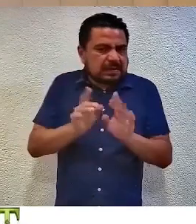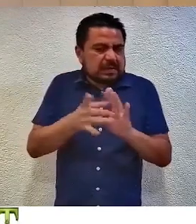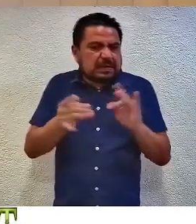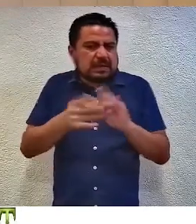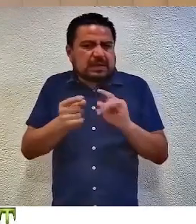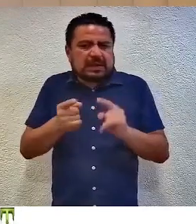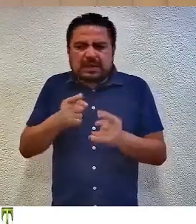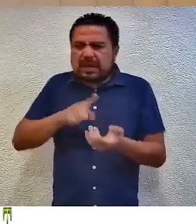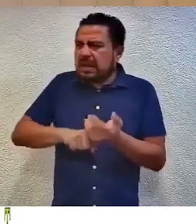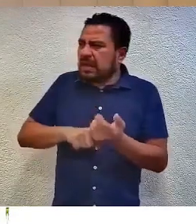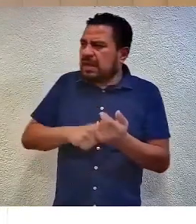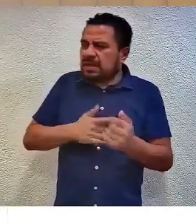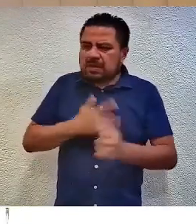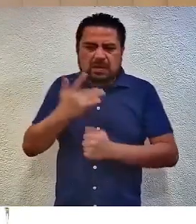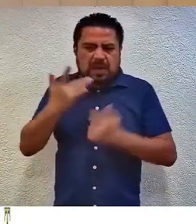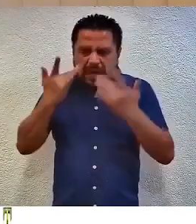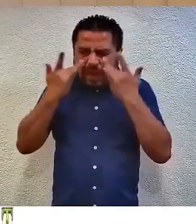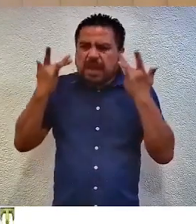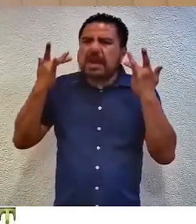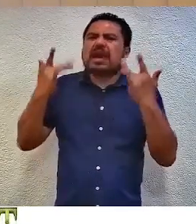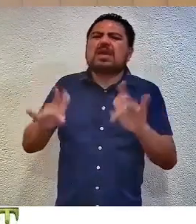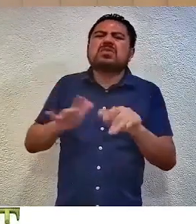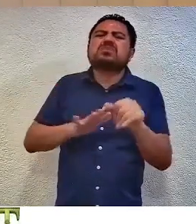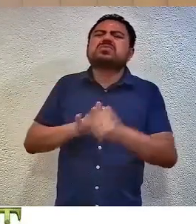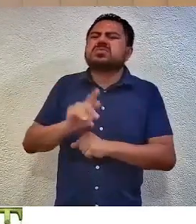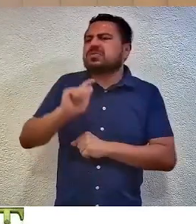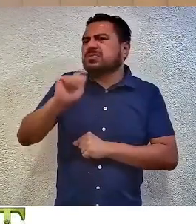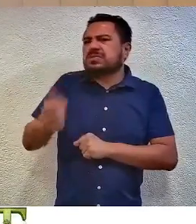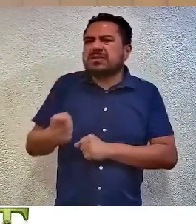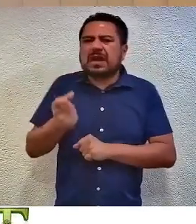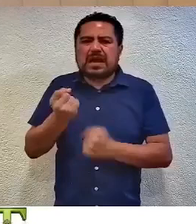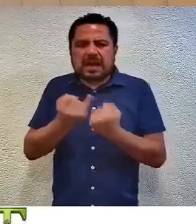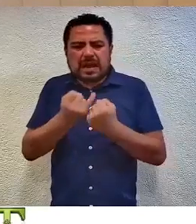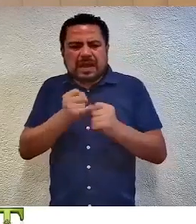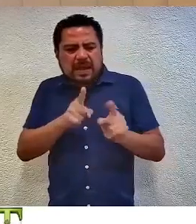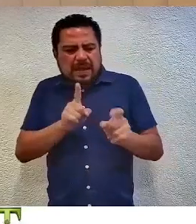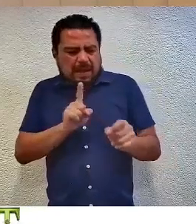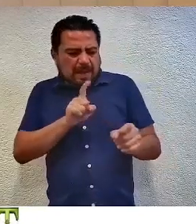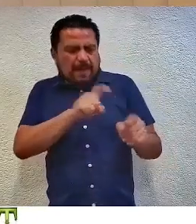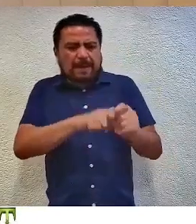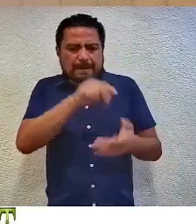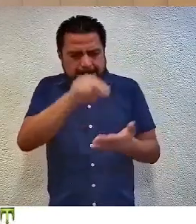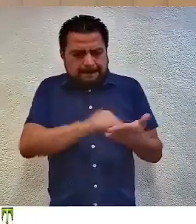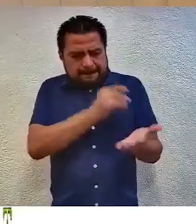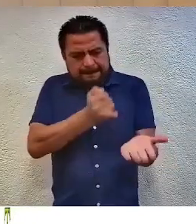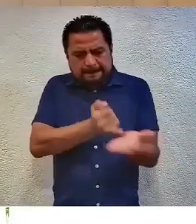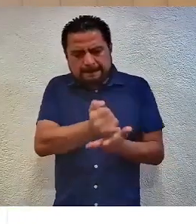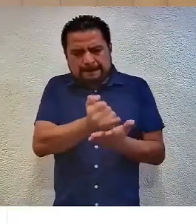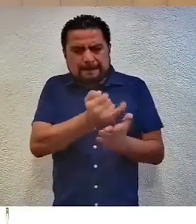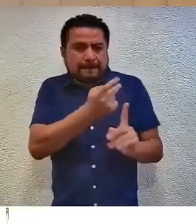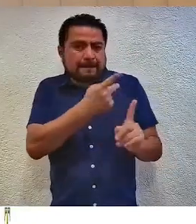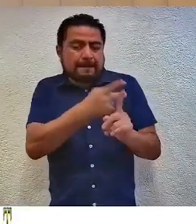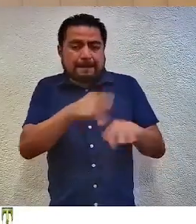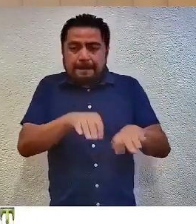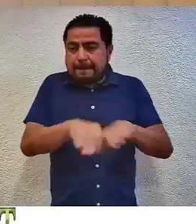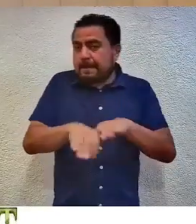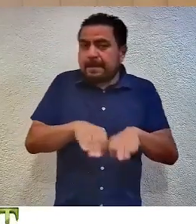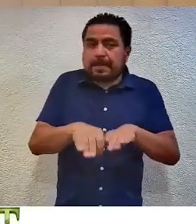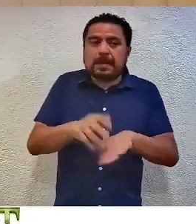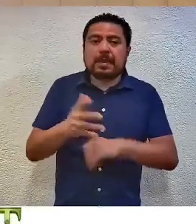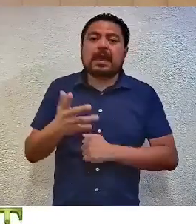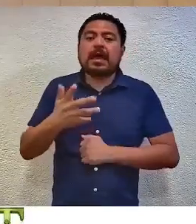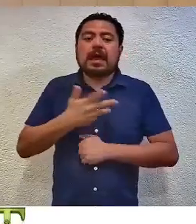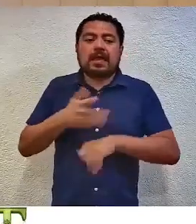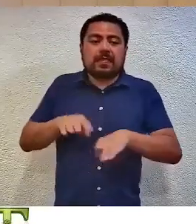en el consentimiento de renuncia del cargo y la suscripción del convenio de terminación de la relación laboral que existía entre